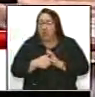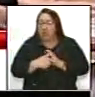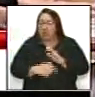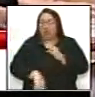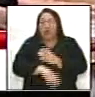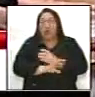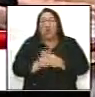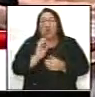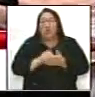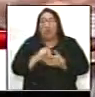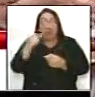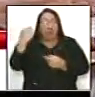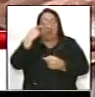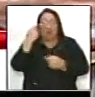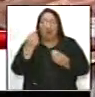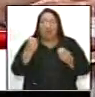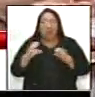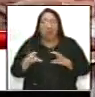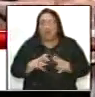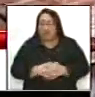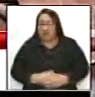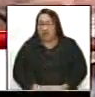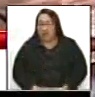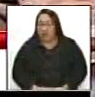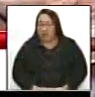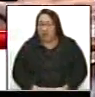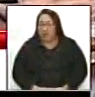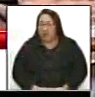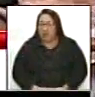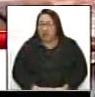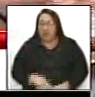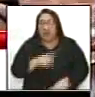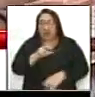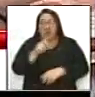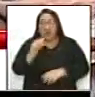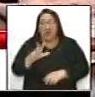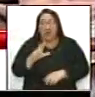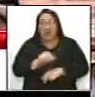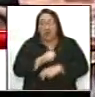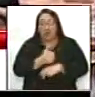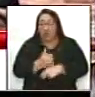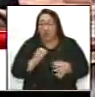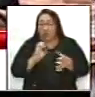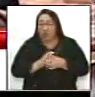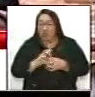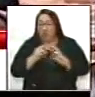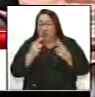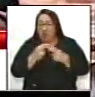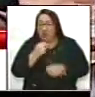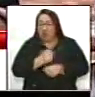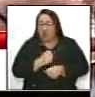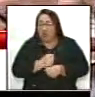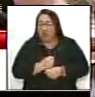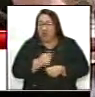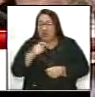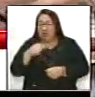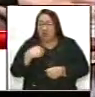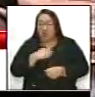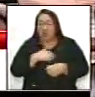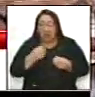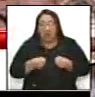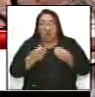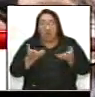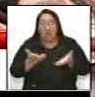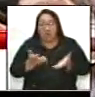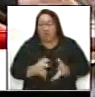un interrogador en los ojos. Entonces, ¿cómo hacemos para que esas tres autoridades estén juntas con otros? Una reunión de trabajo que necesitan de nosotros para ver cómo